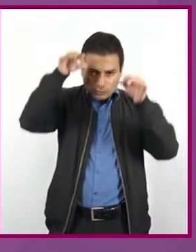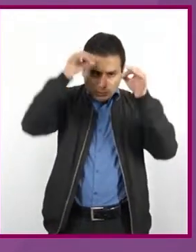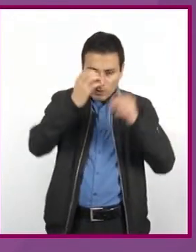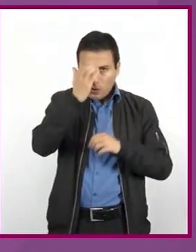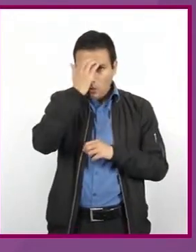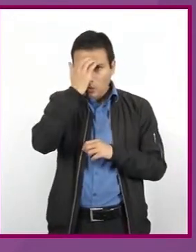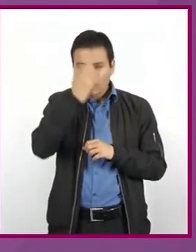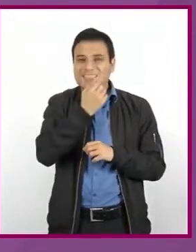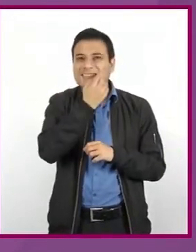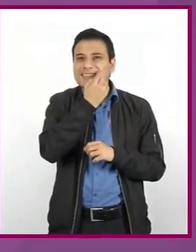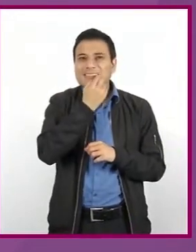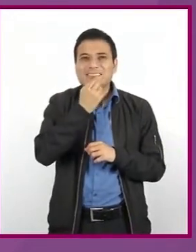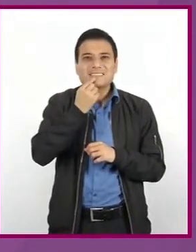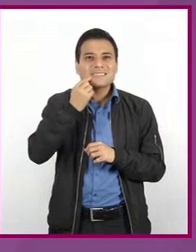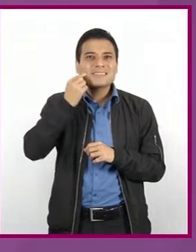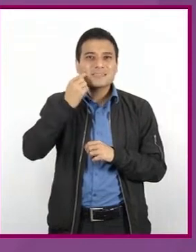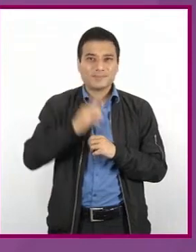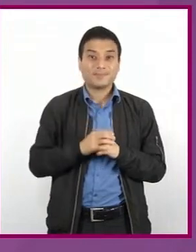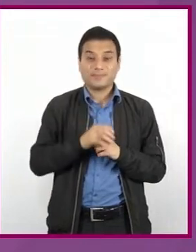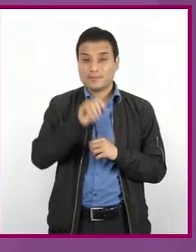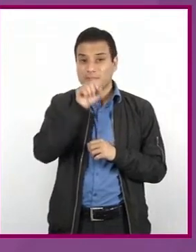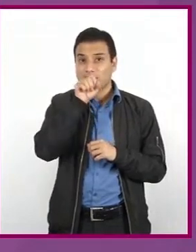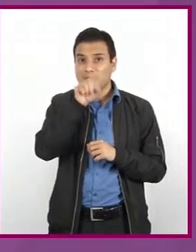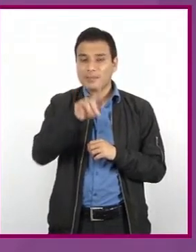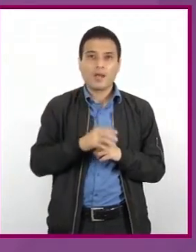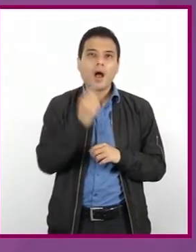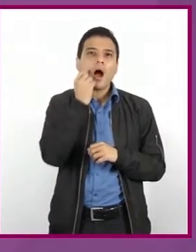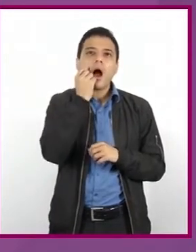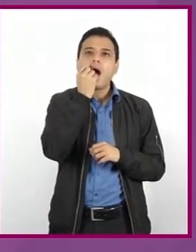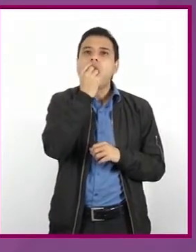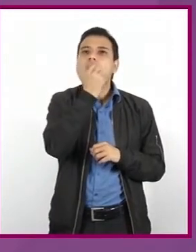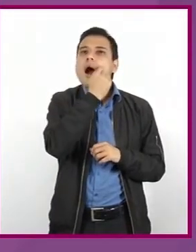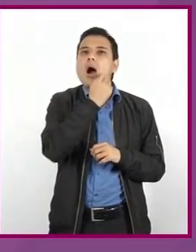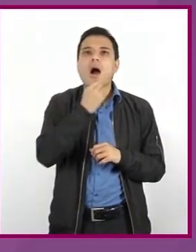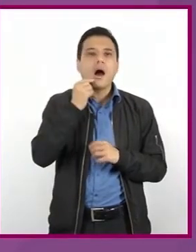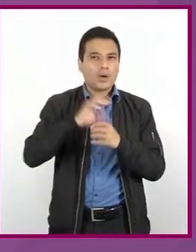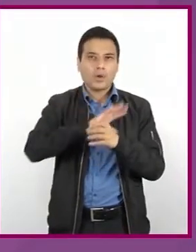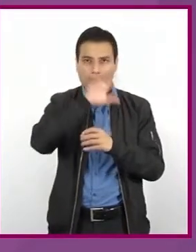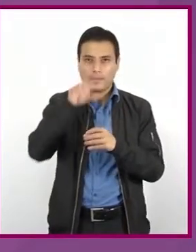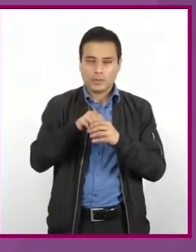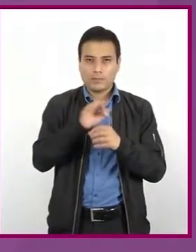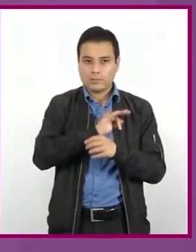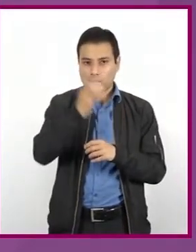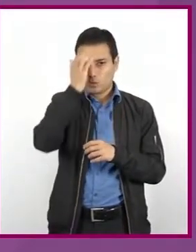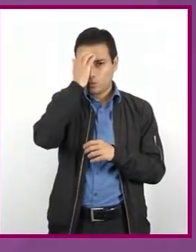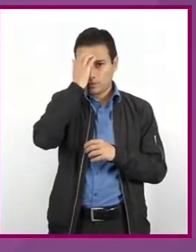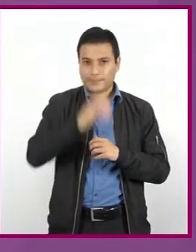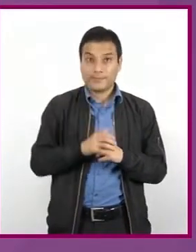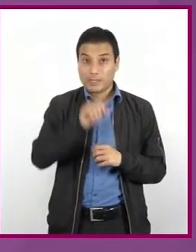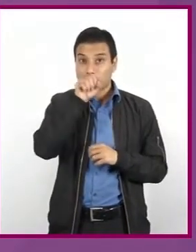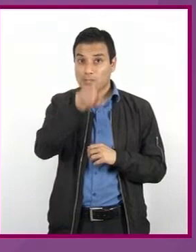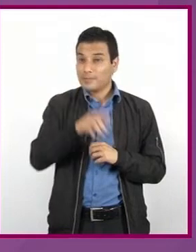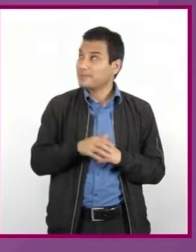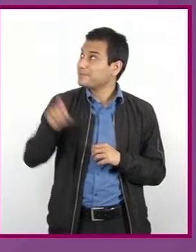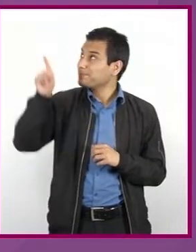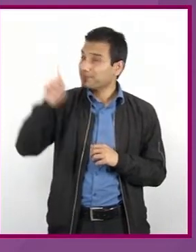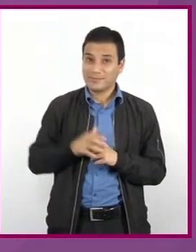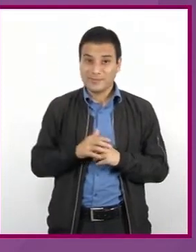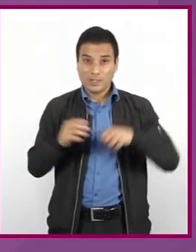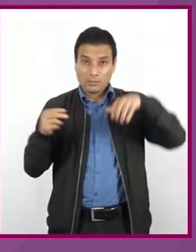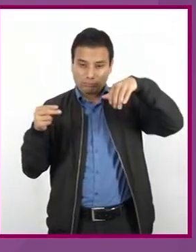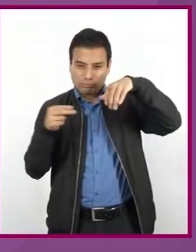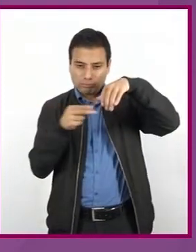como imágenes panorámicas de toda la dentadura. En la tomografía axial computarizada, permiten obtener